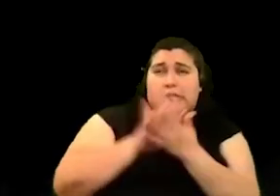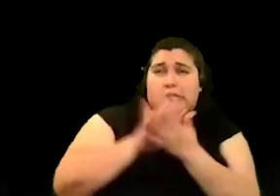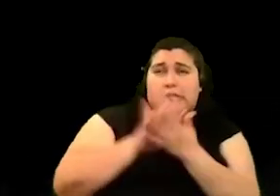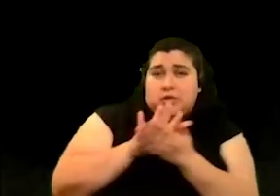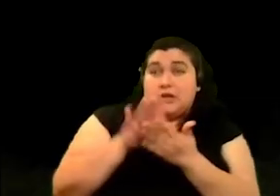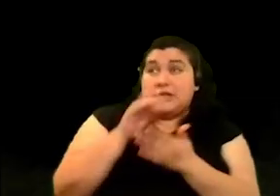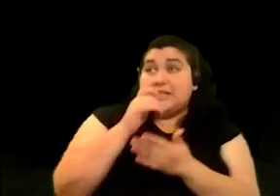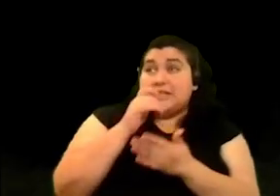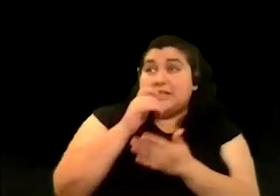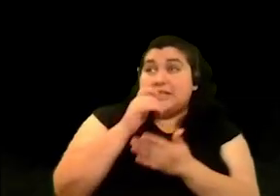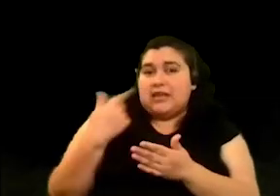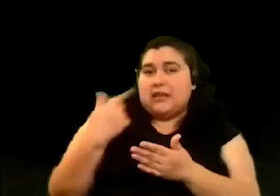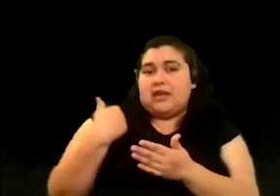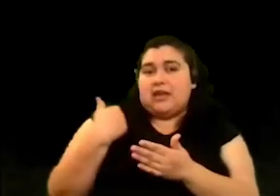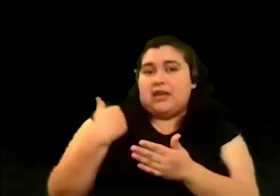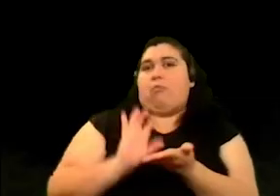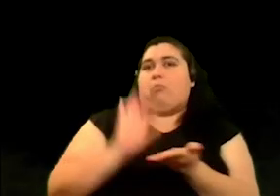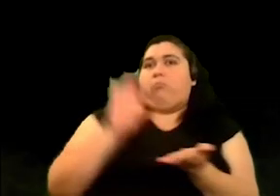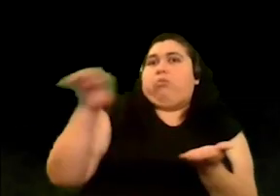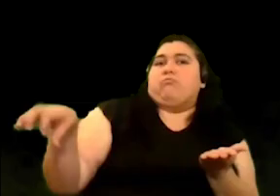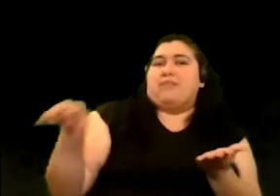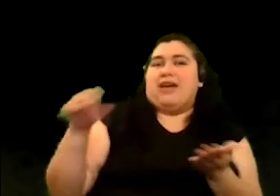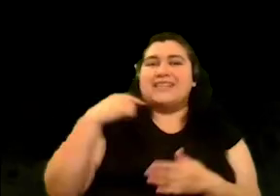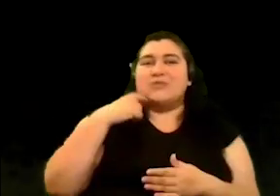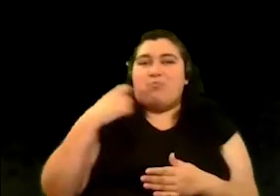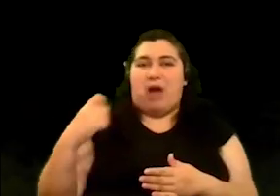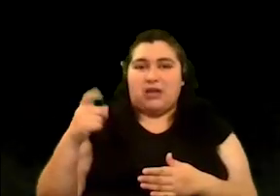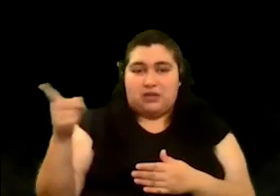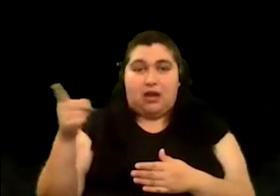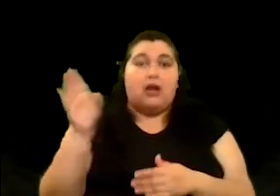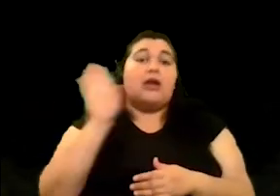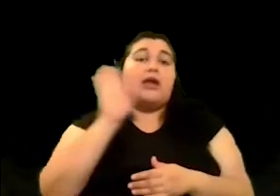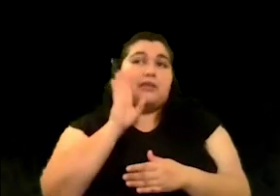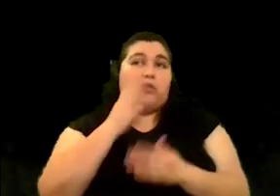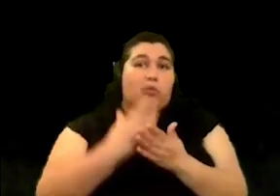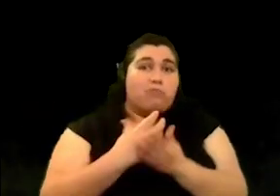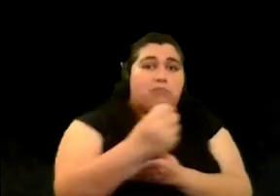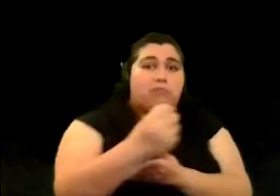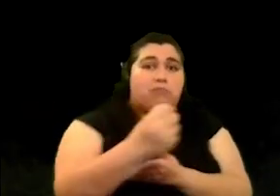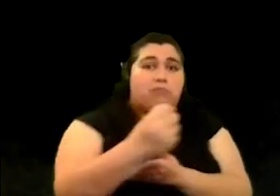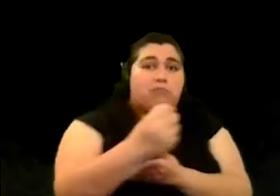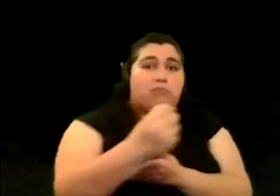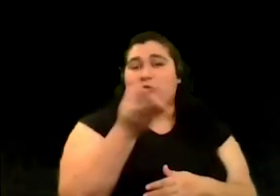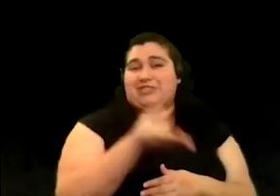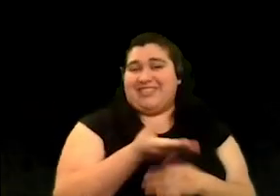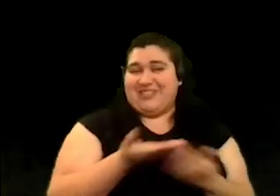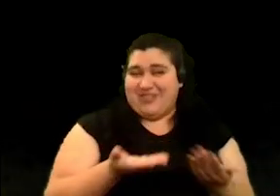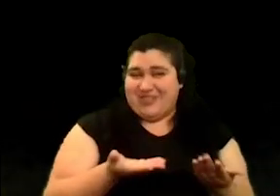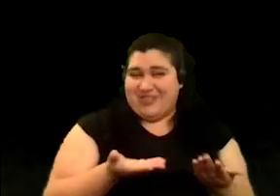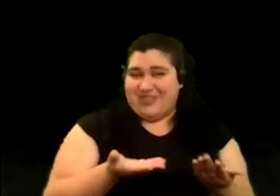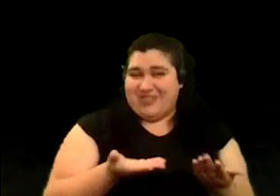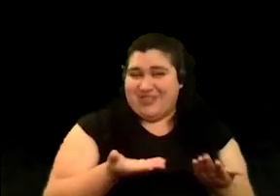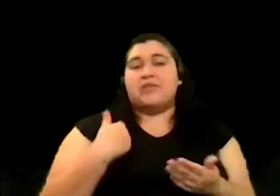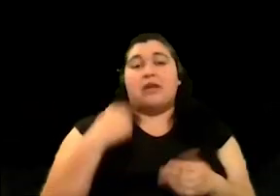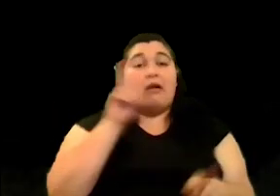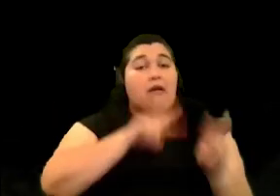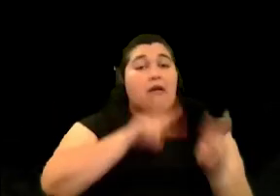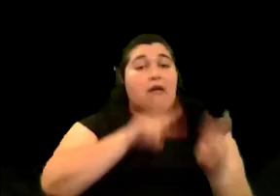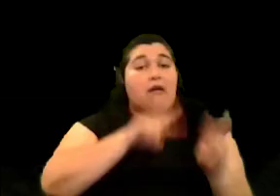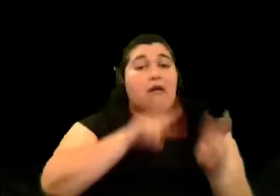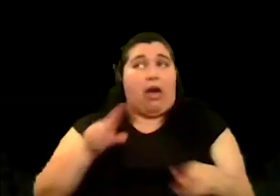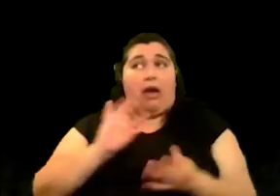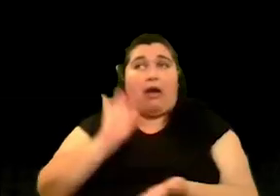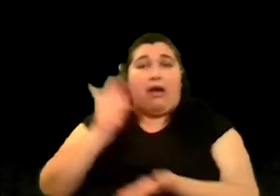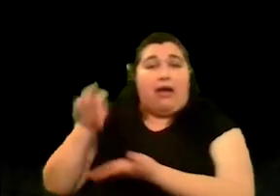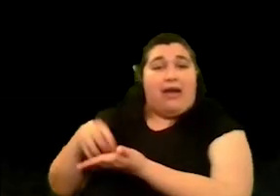pongo una ETB en España, Estados Unidos me va a retener el 0%. Entonces, ¿qué hago? Me armo una ETB en España y que le paguen a la